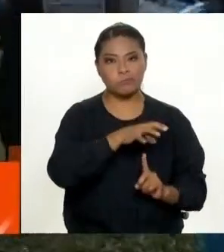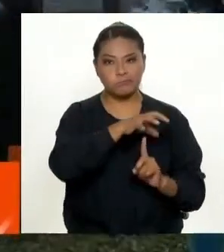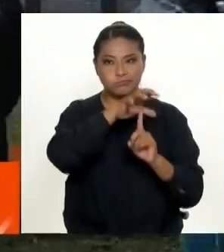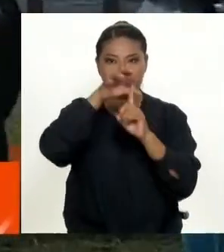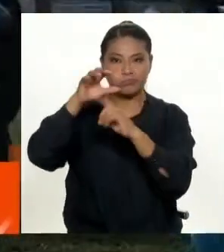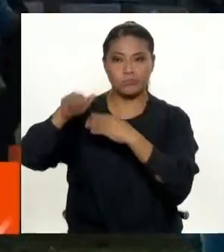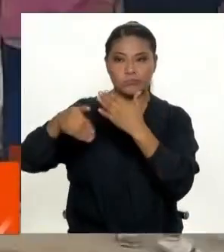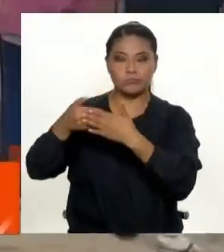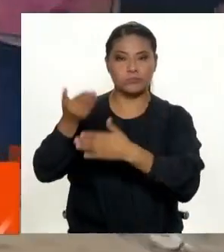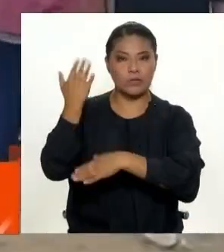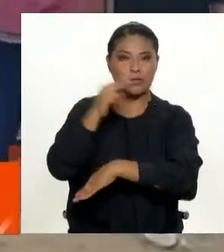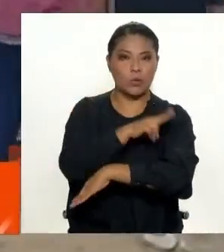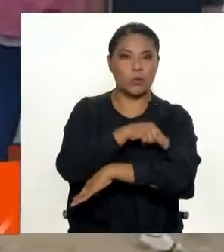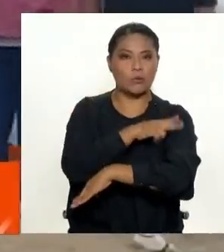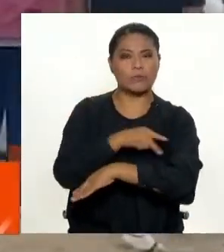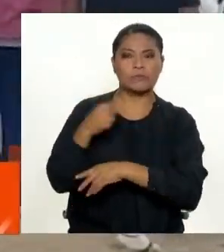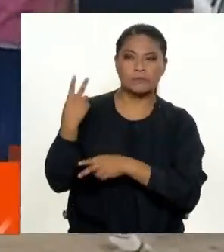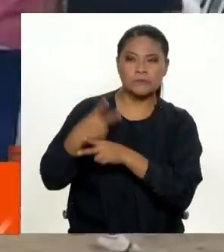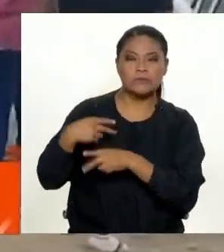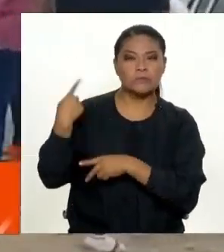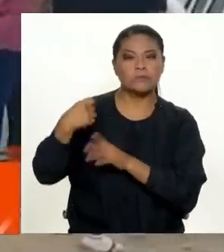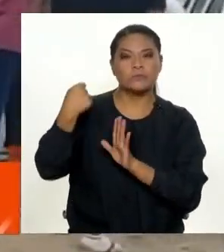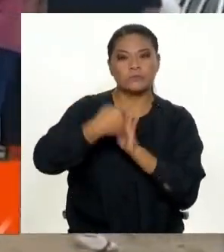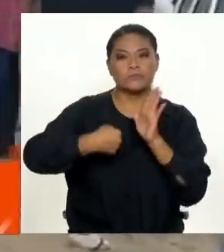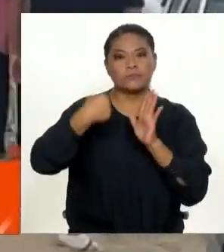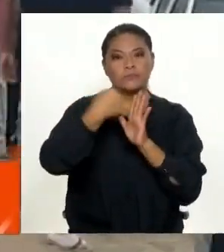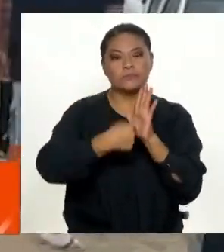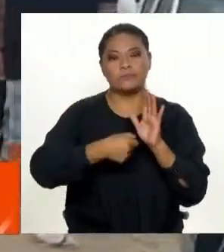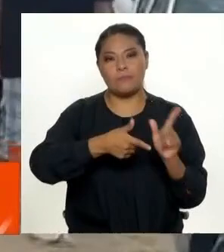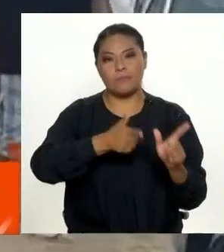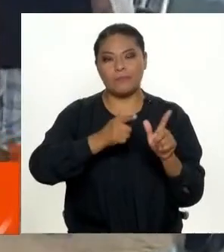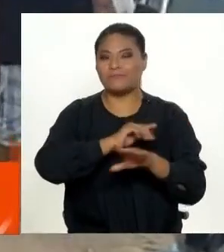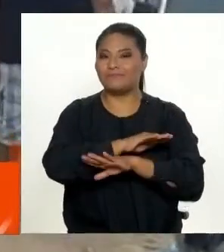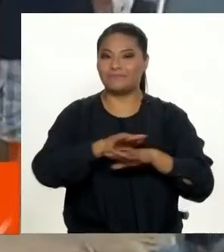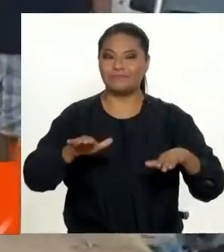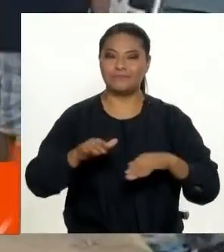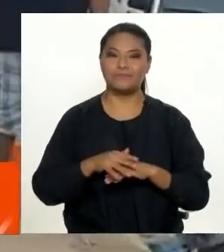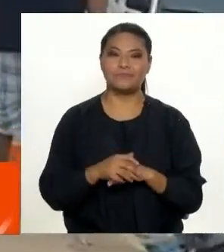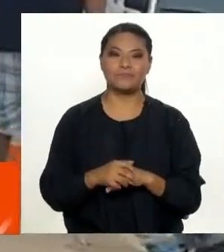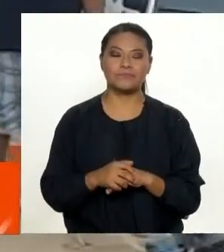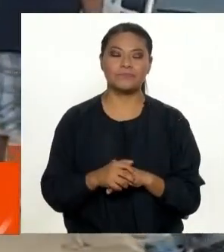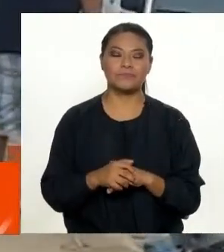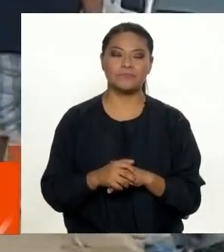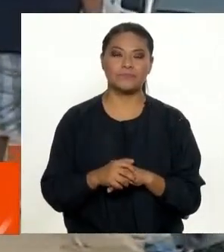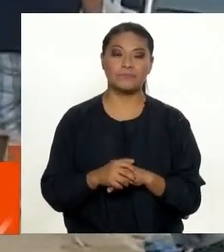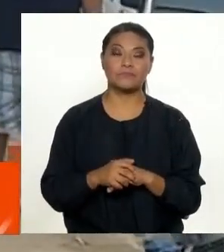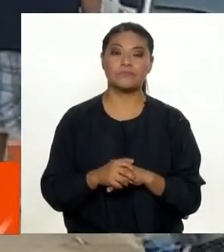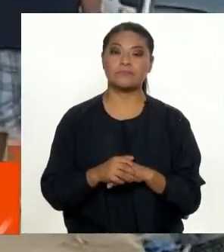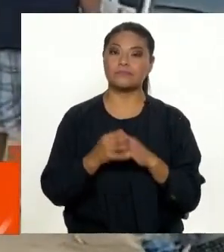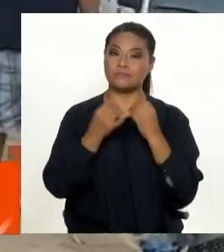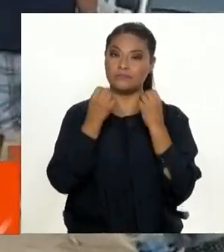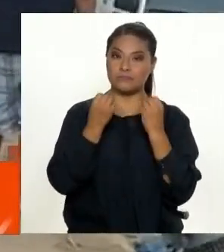el combate diario, además, Romy, contra la delincuencia. Así es, una nueva intervención de la Policía